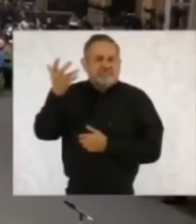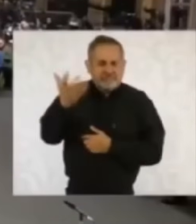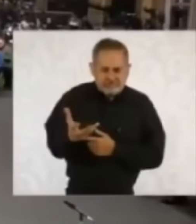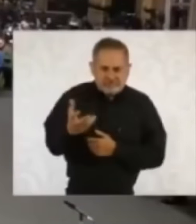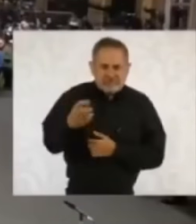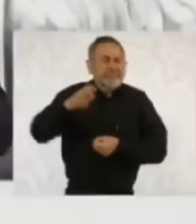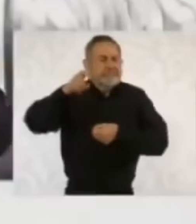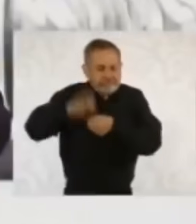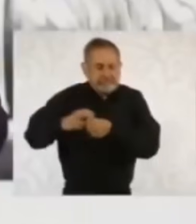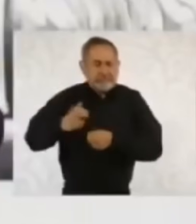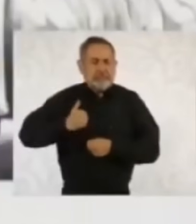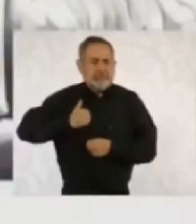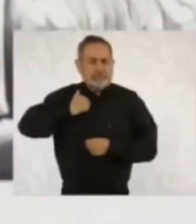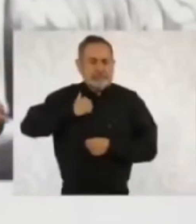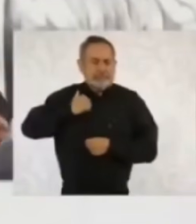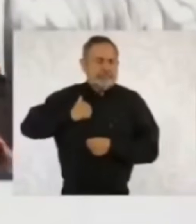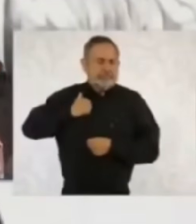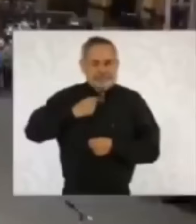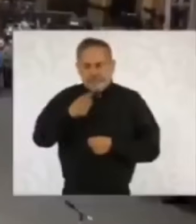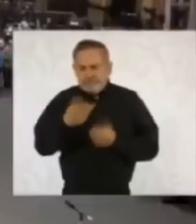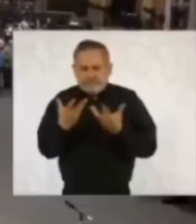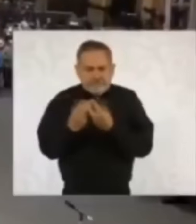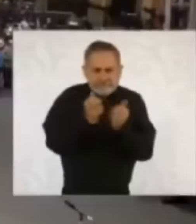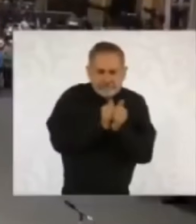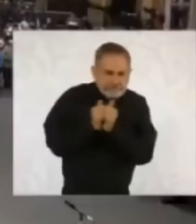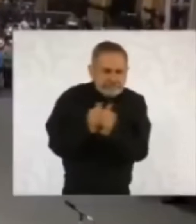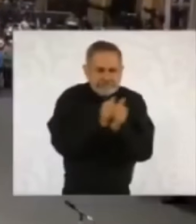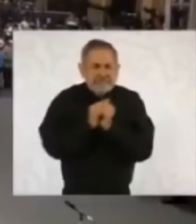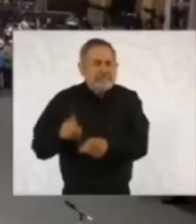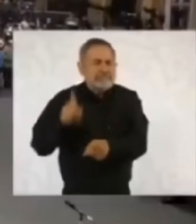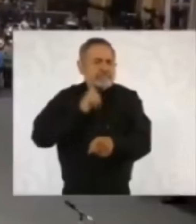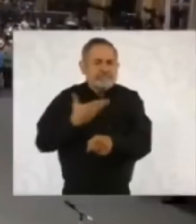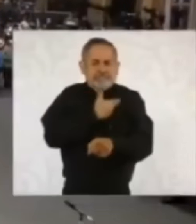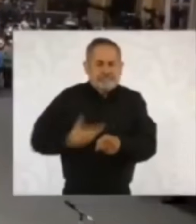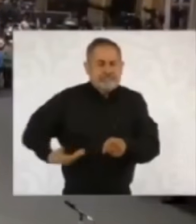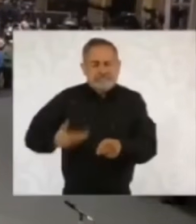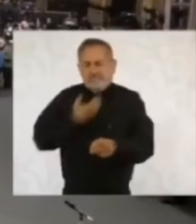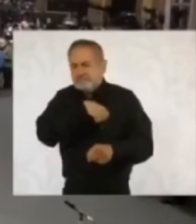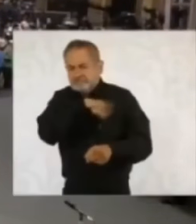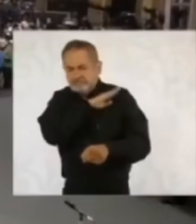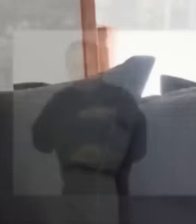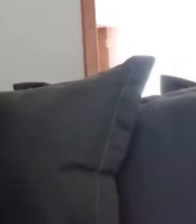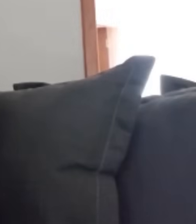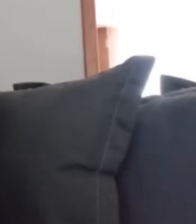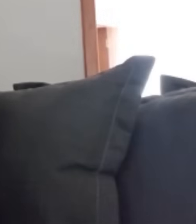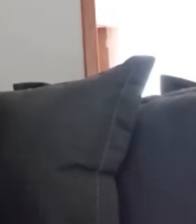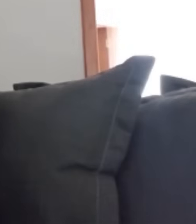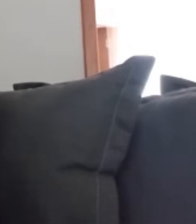delegación mexicana que estará acompañando a la presidenta en Canadá.